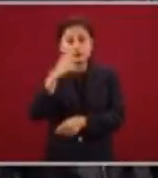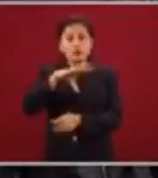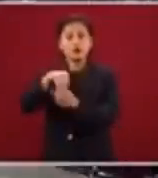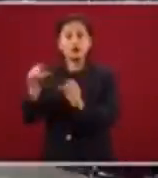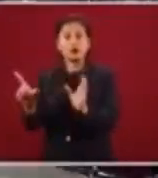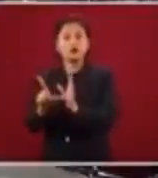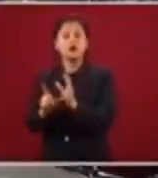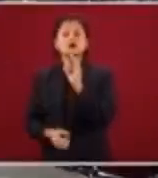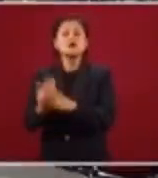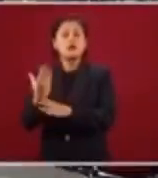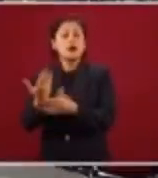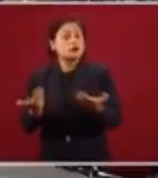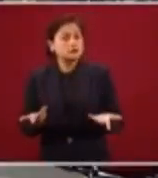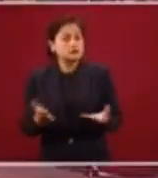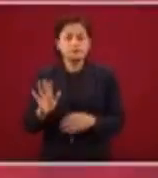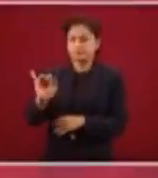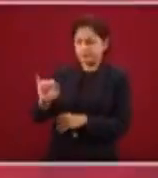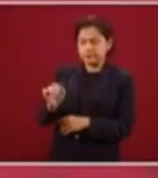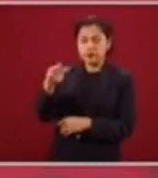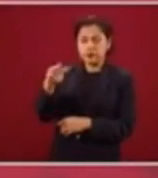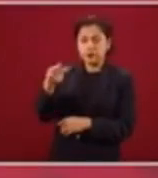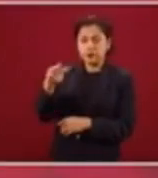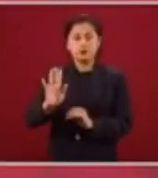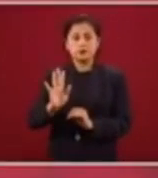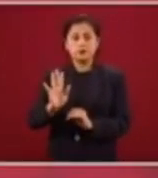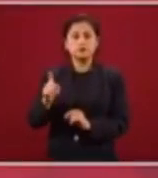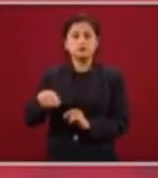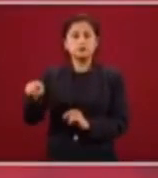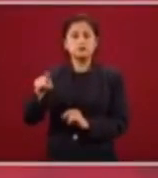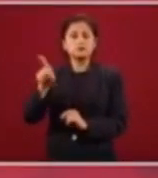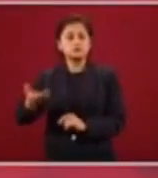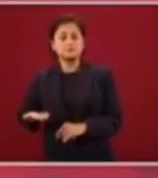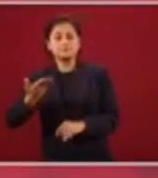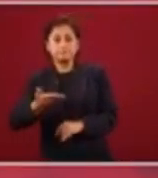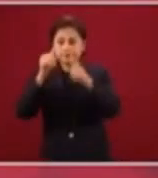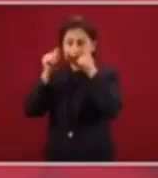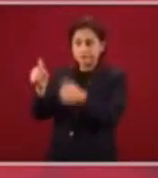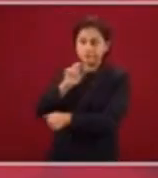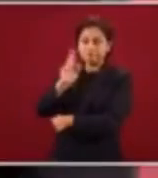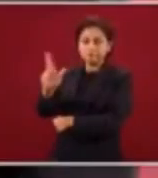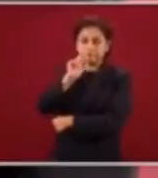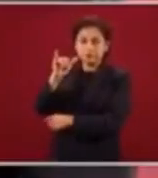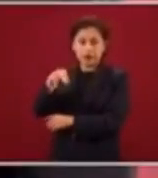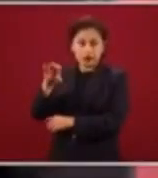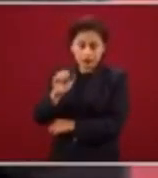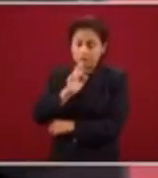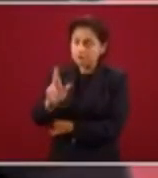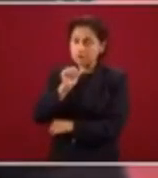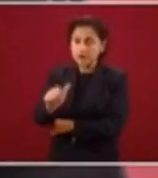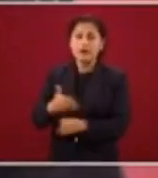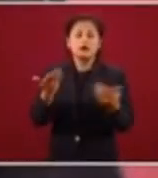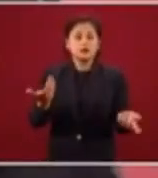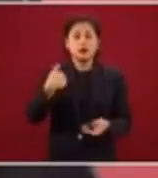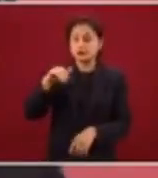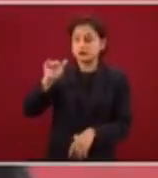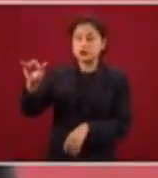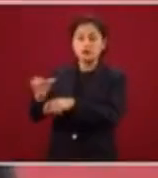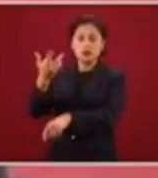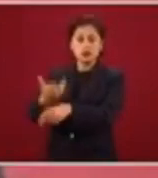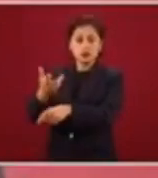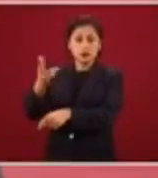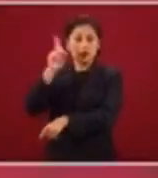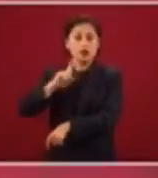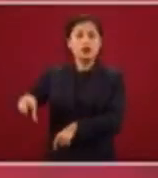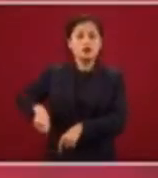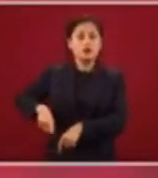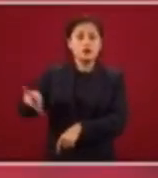Sí, pero como no fue atendida la solicitud por el Instituto Electoral, yo le di instrucciones a la Secretaría de Gobernación que